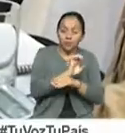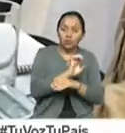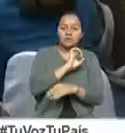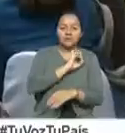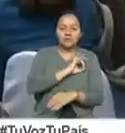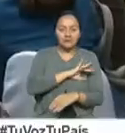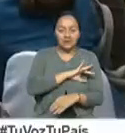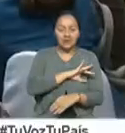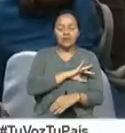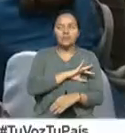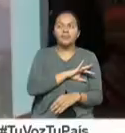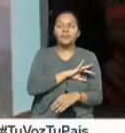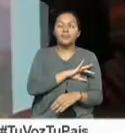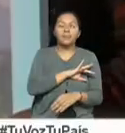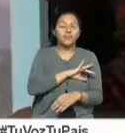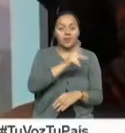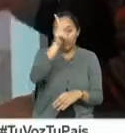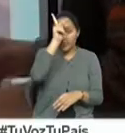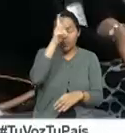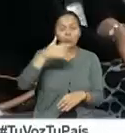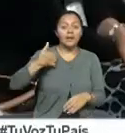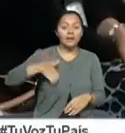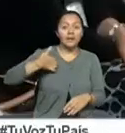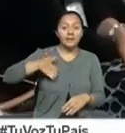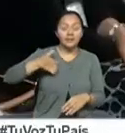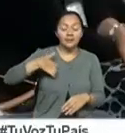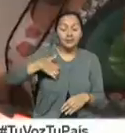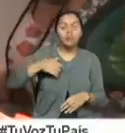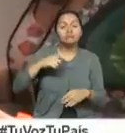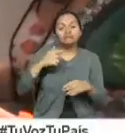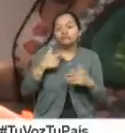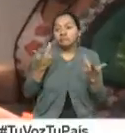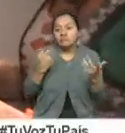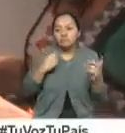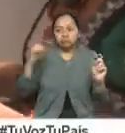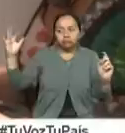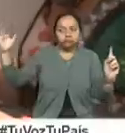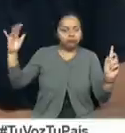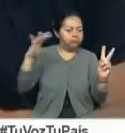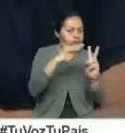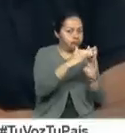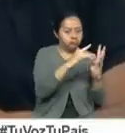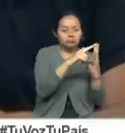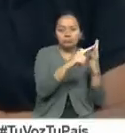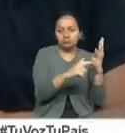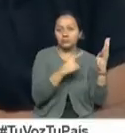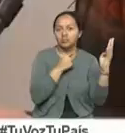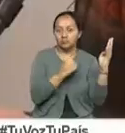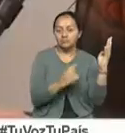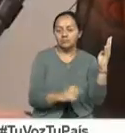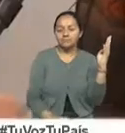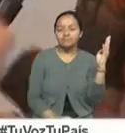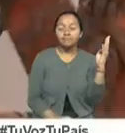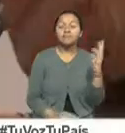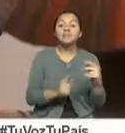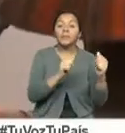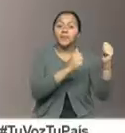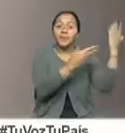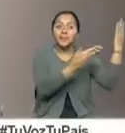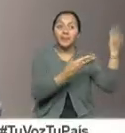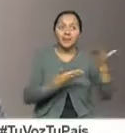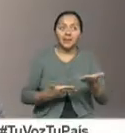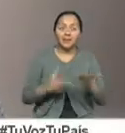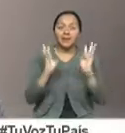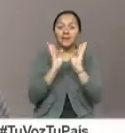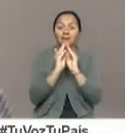y Argentina están entre los destinos que mayor interés despiertan entre los potenciales clientes. La bienvenida al